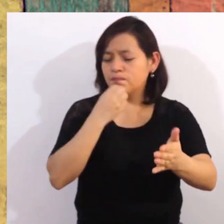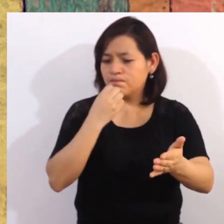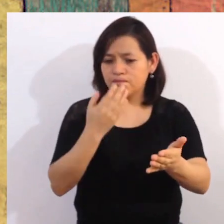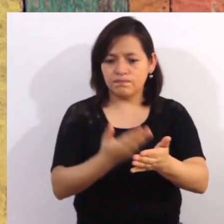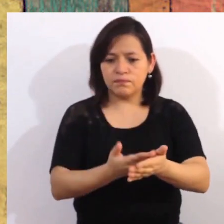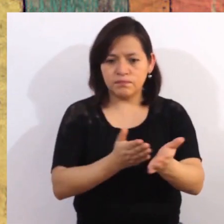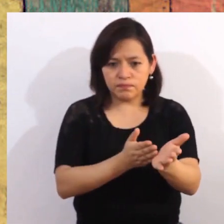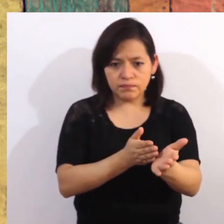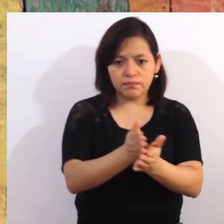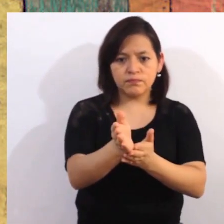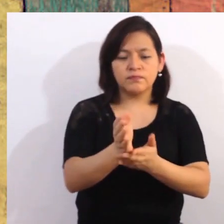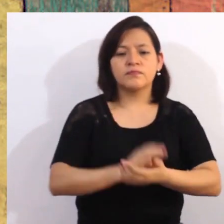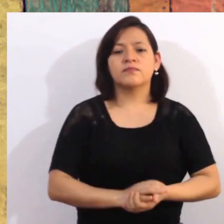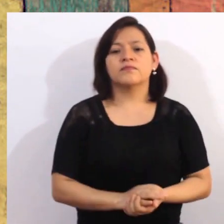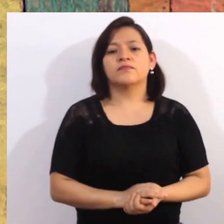sus contemporáneos.